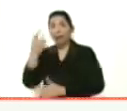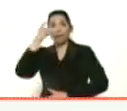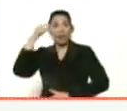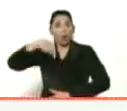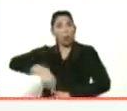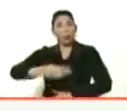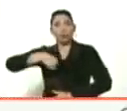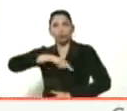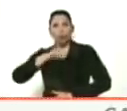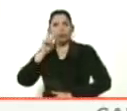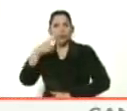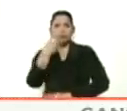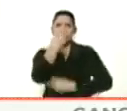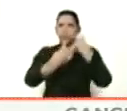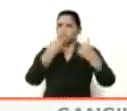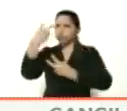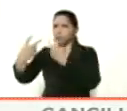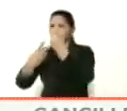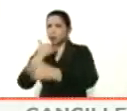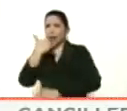hemos visitado